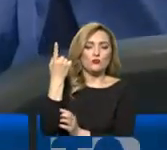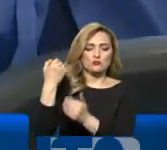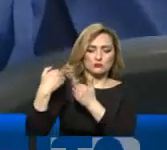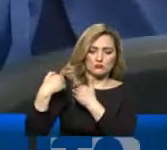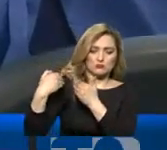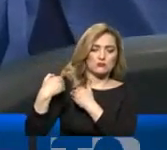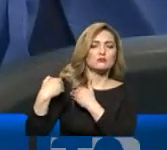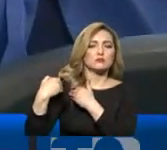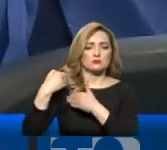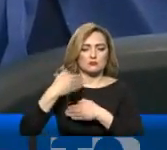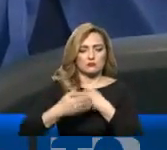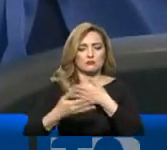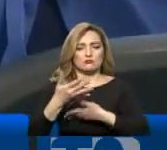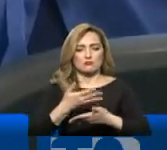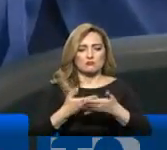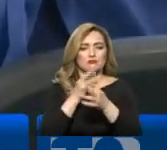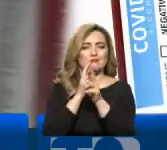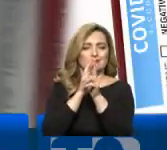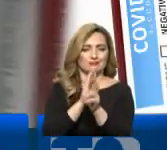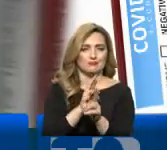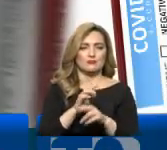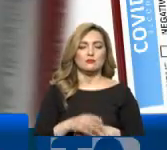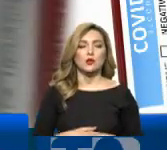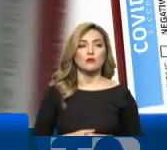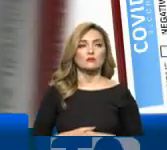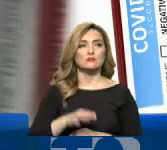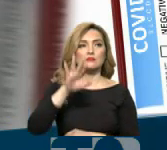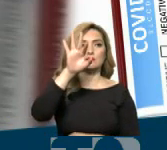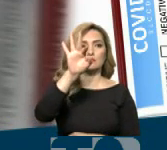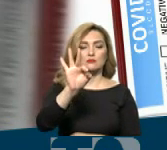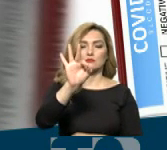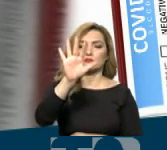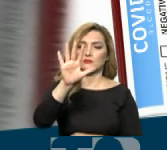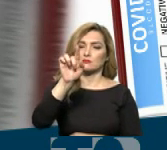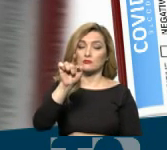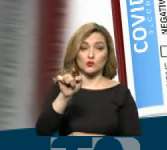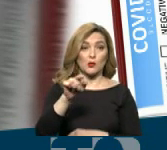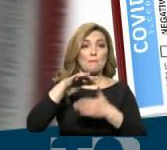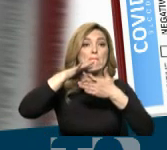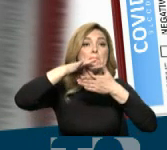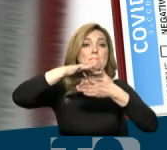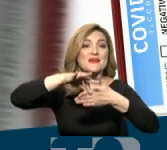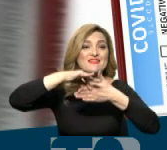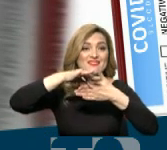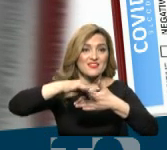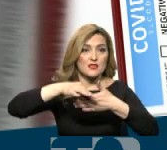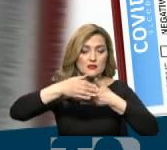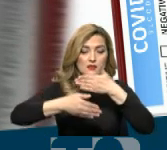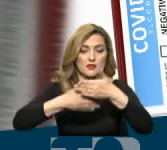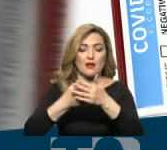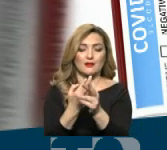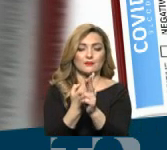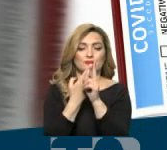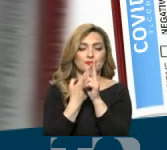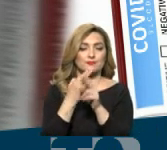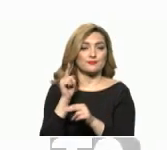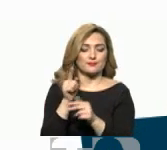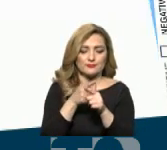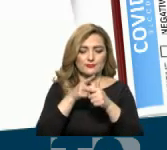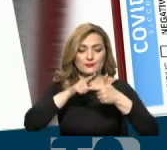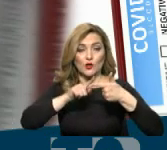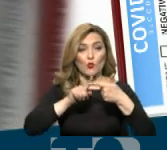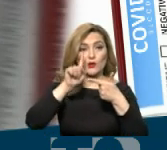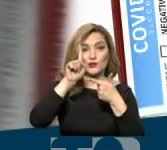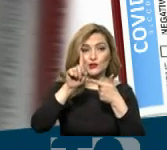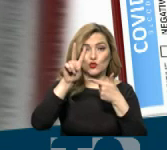momento se encuentra procesando las pruebas. Con esto, 95.000 están pendientes de procesamiento. Ese número dividido para